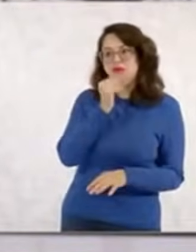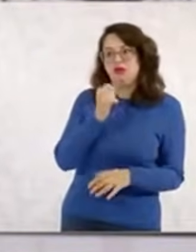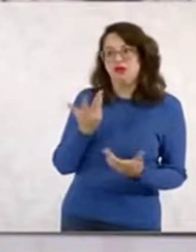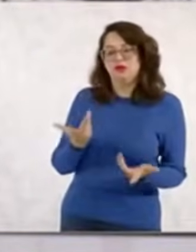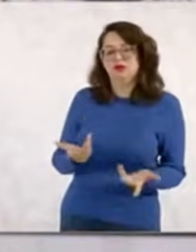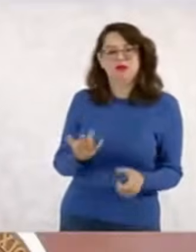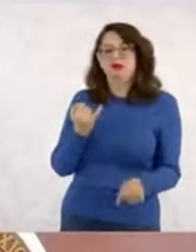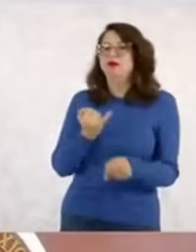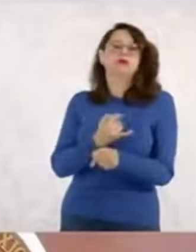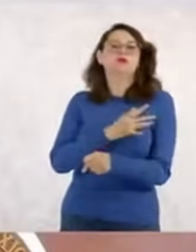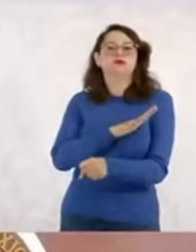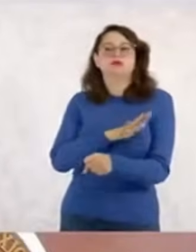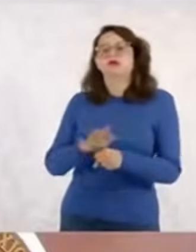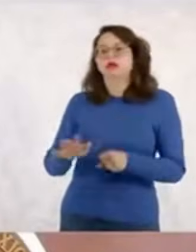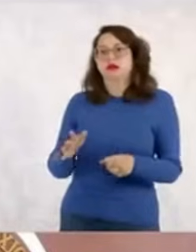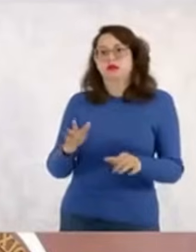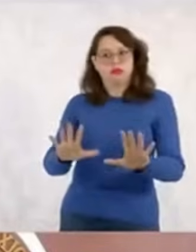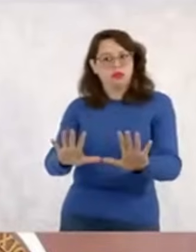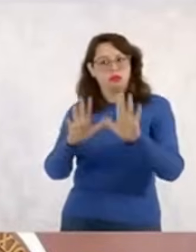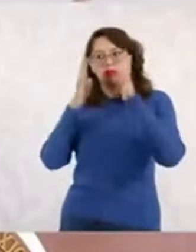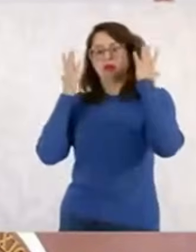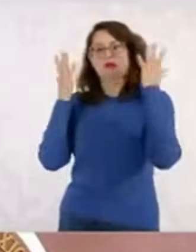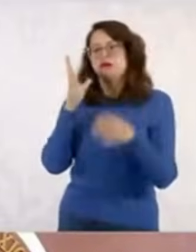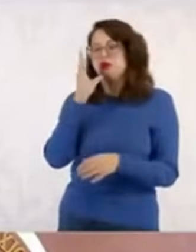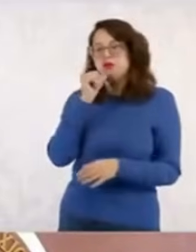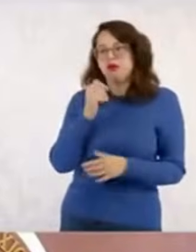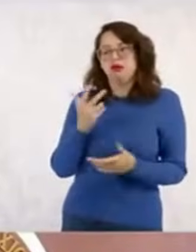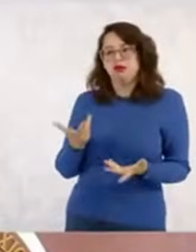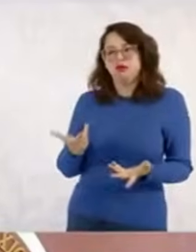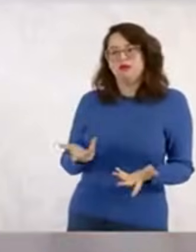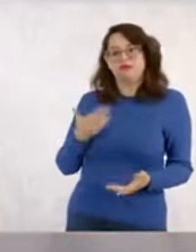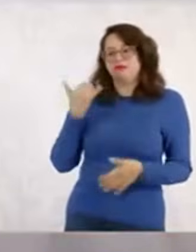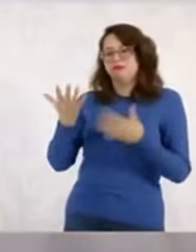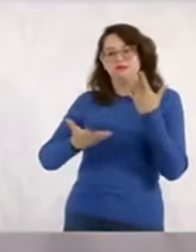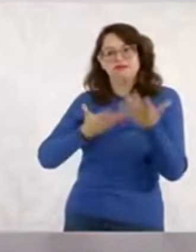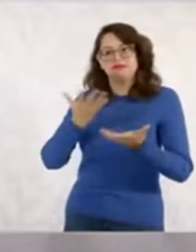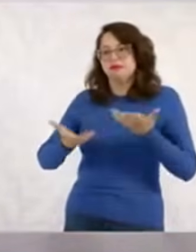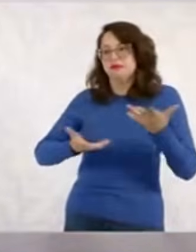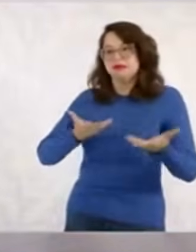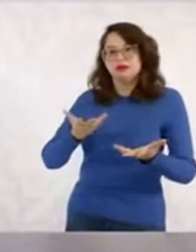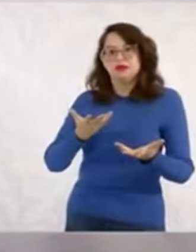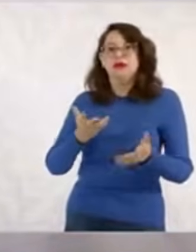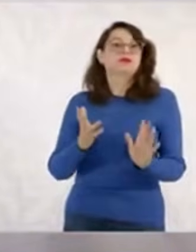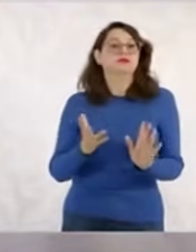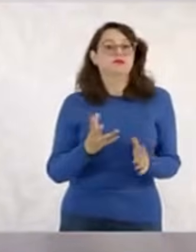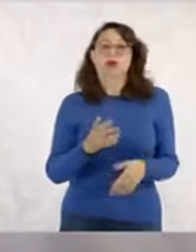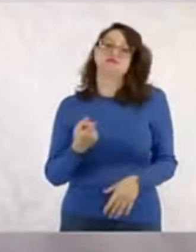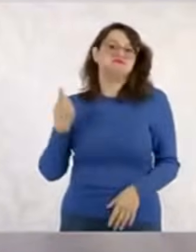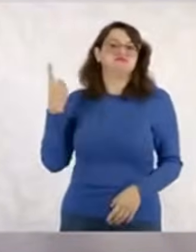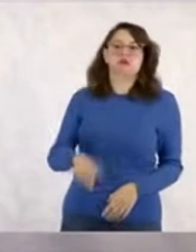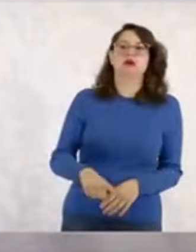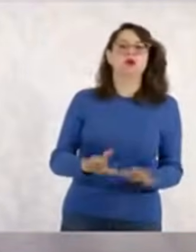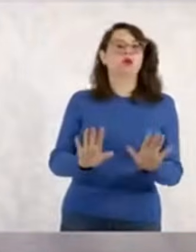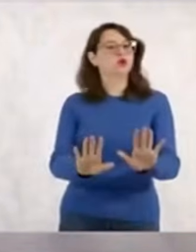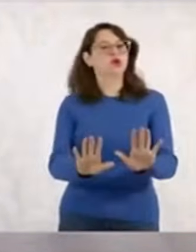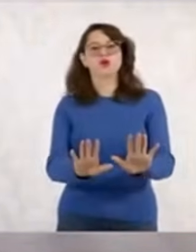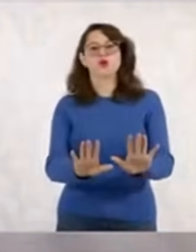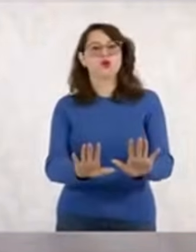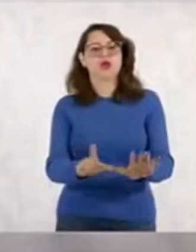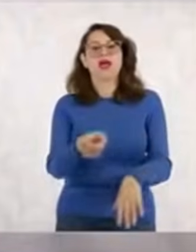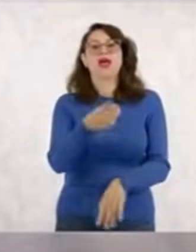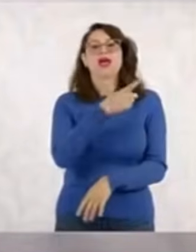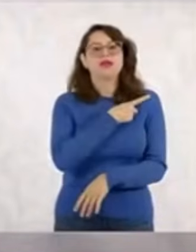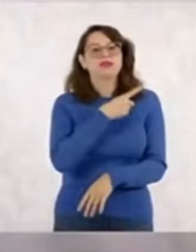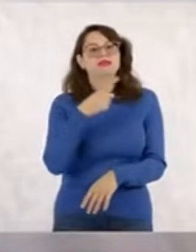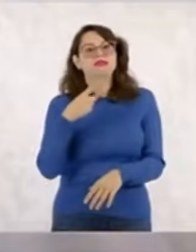va a ser imposible. Entonces, ¿cómo vas acordando desde los trabajadores que te dicen las y